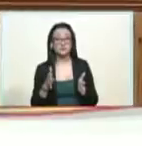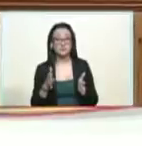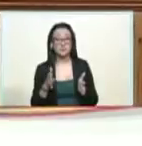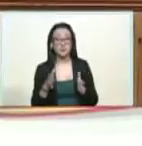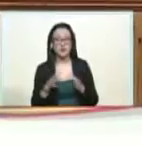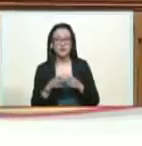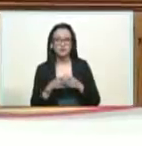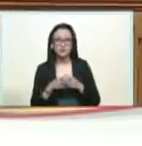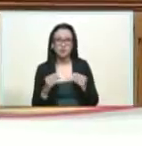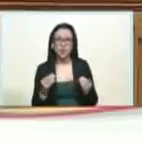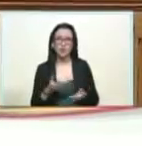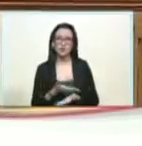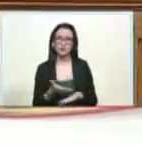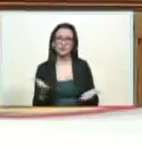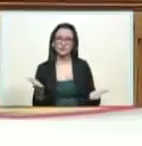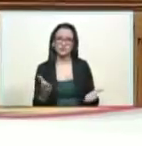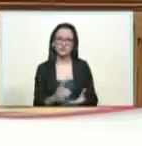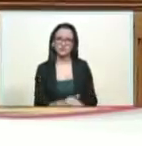todos